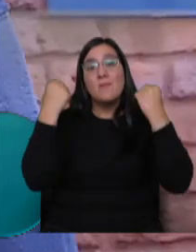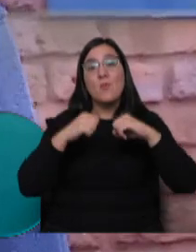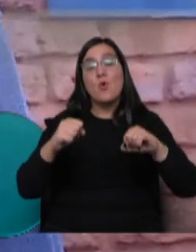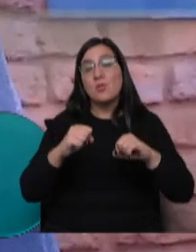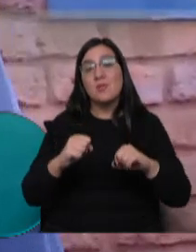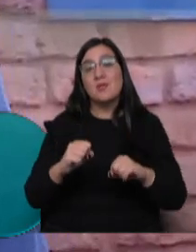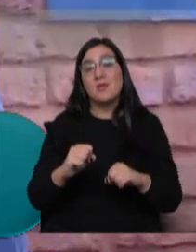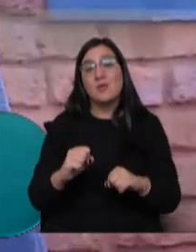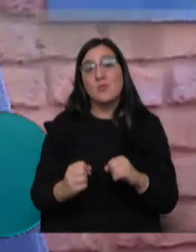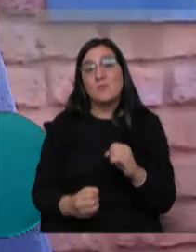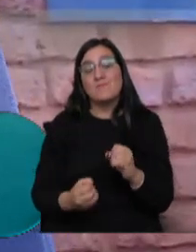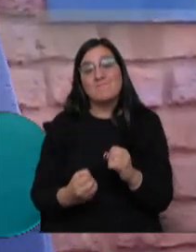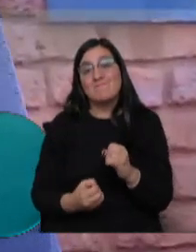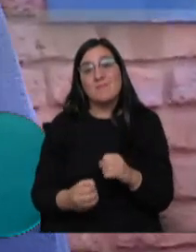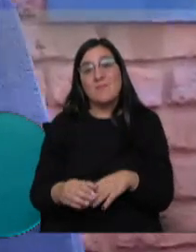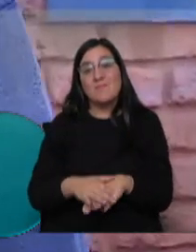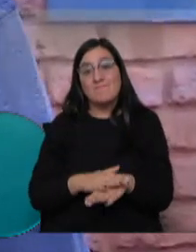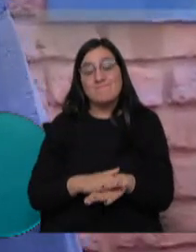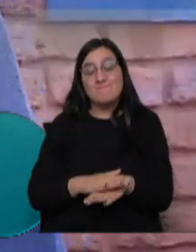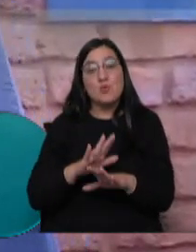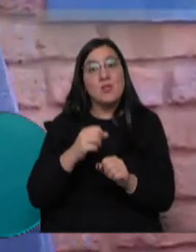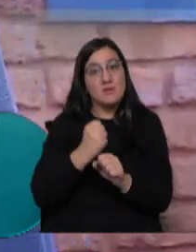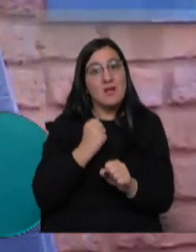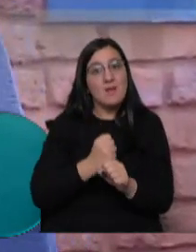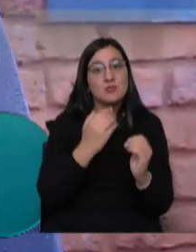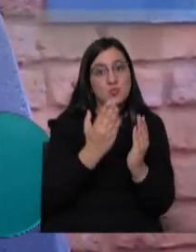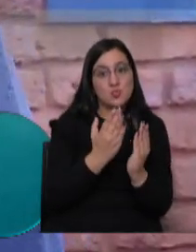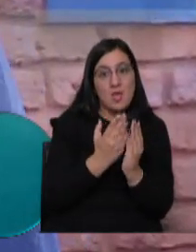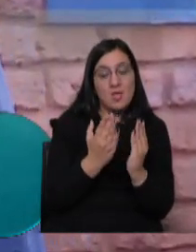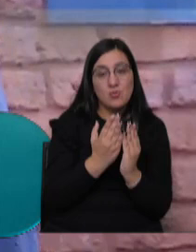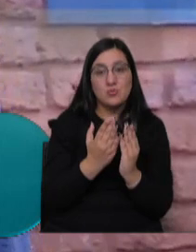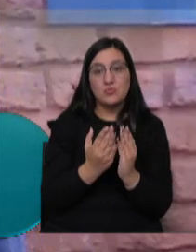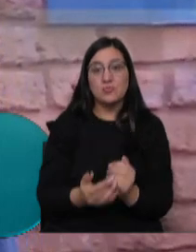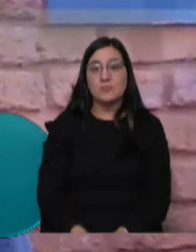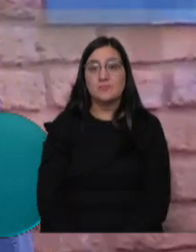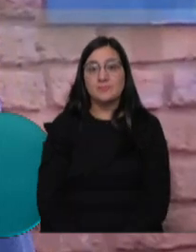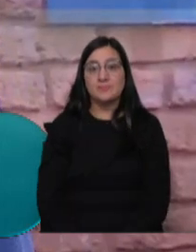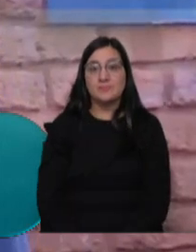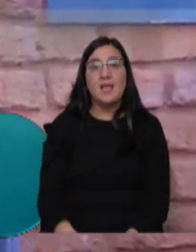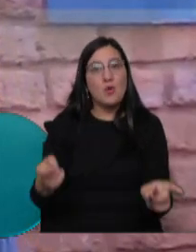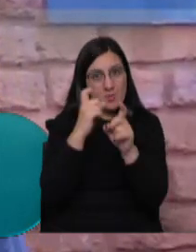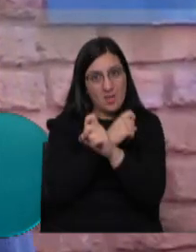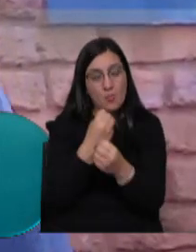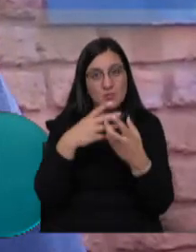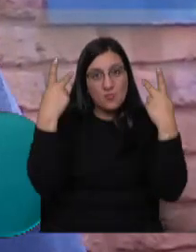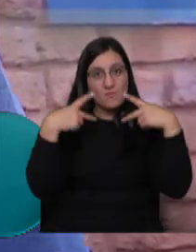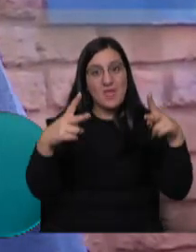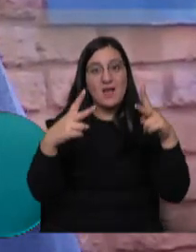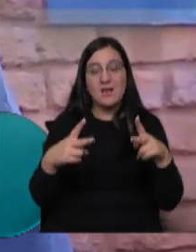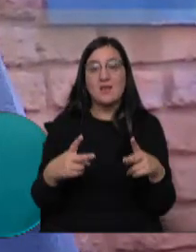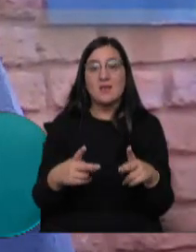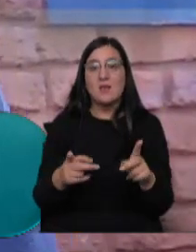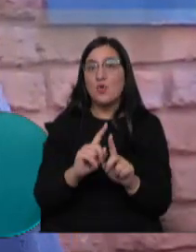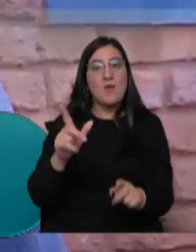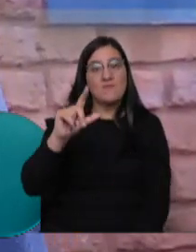acá en Uruguay, es complicado, o sea, todas trabajamos, estudiamos, y claro, es complicado, porque es un viaje que tampoco, no